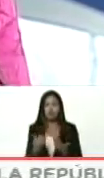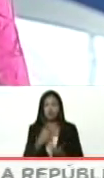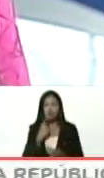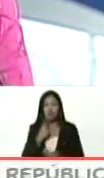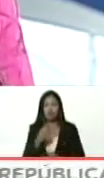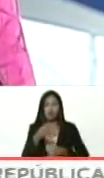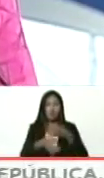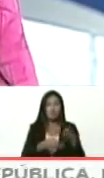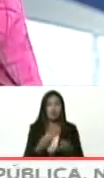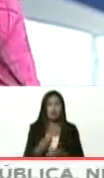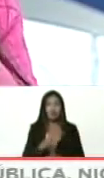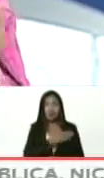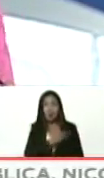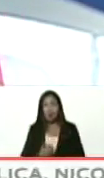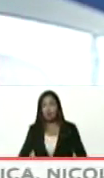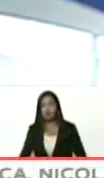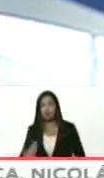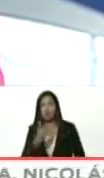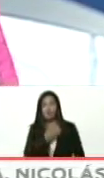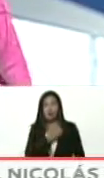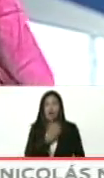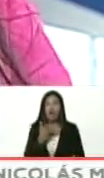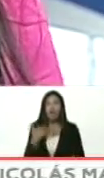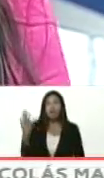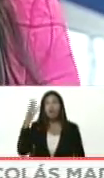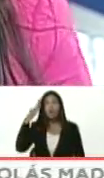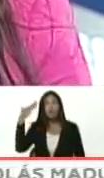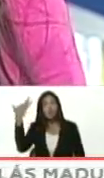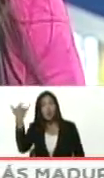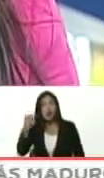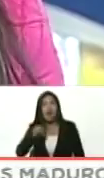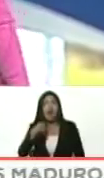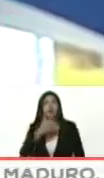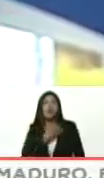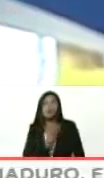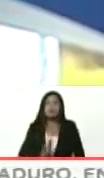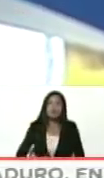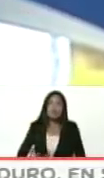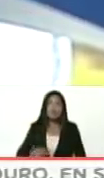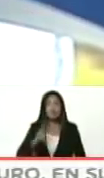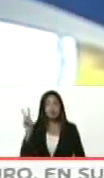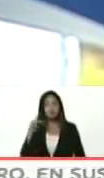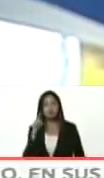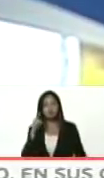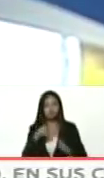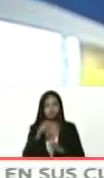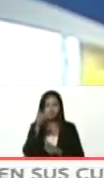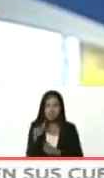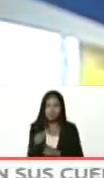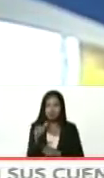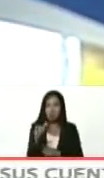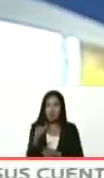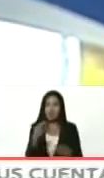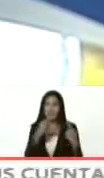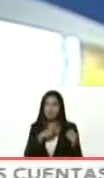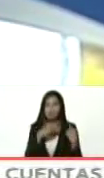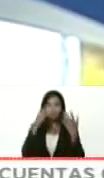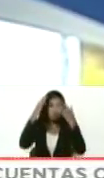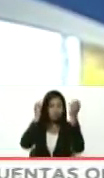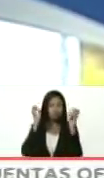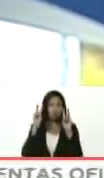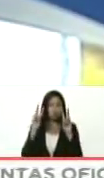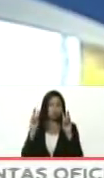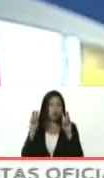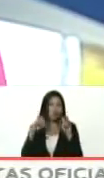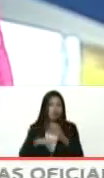dicho, el autoproclamado, en su fantasía de creerse presidente de Venezuela, designó una supuesta embajadora en el